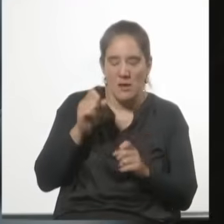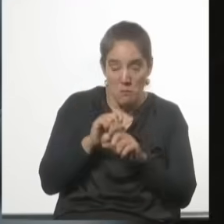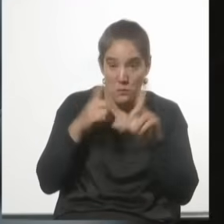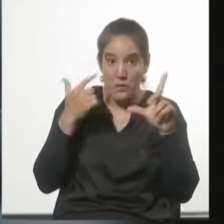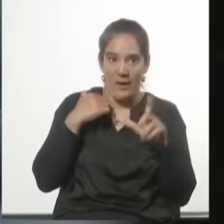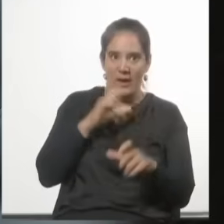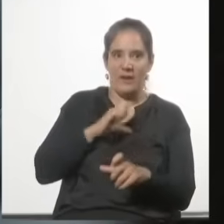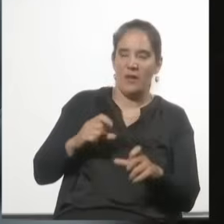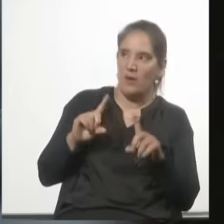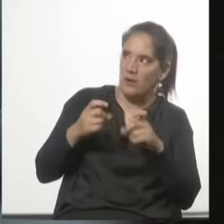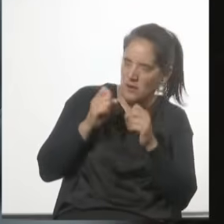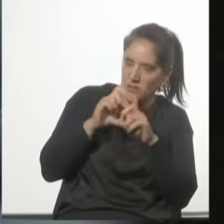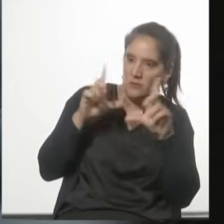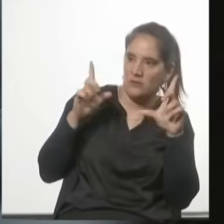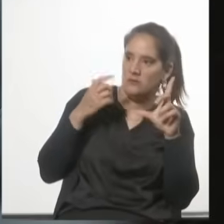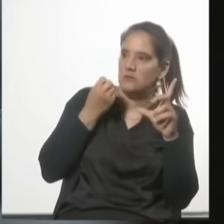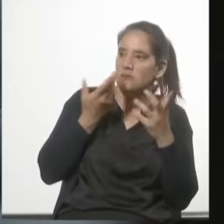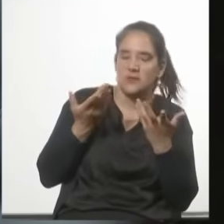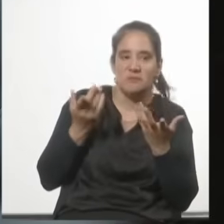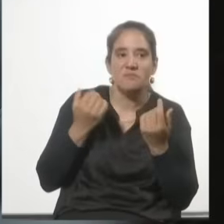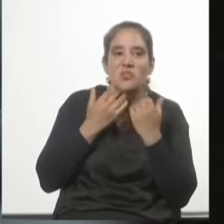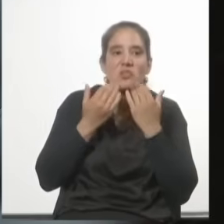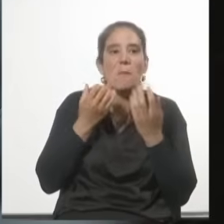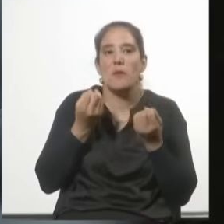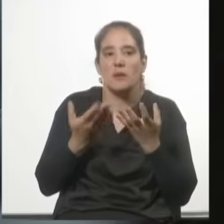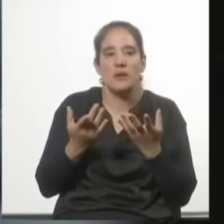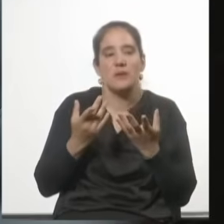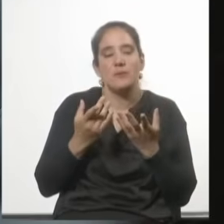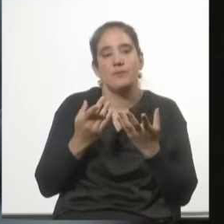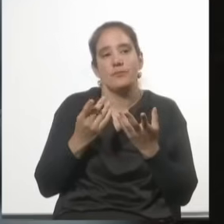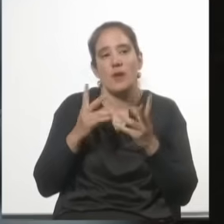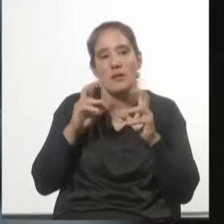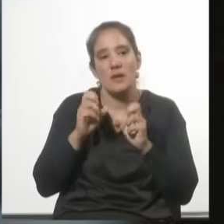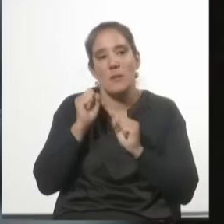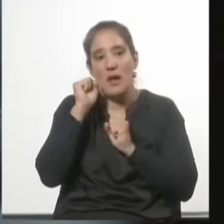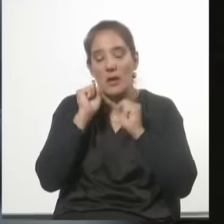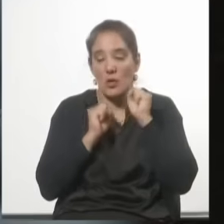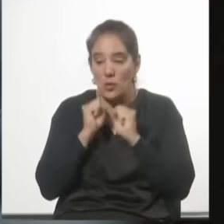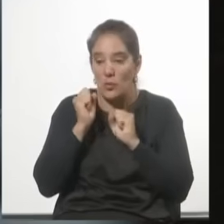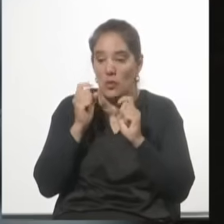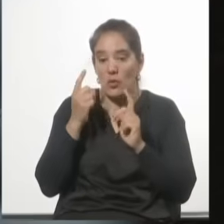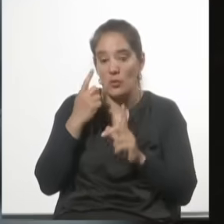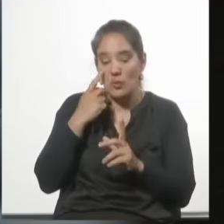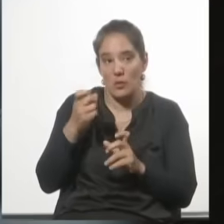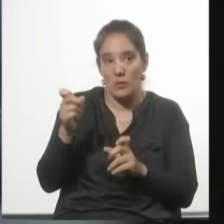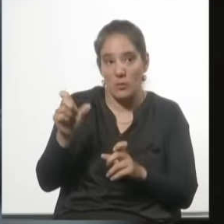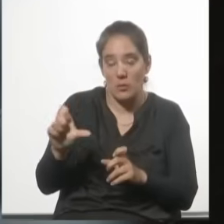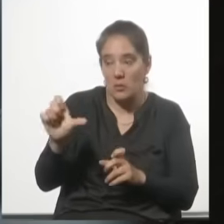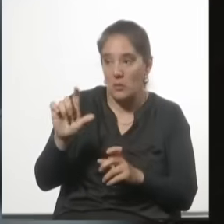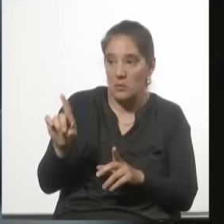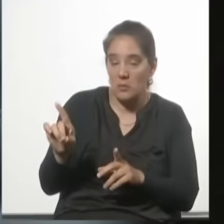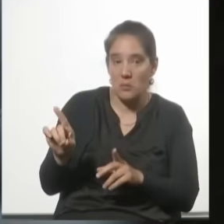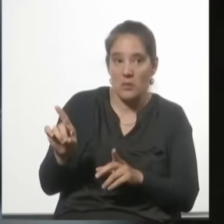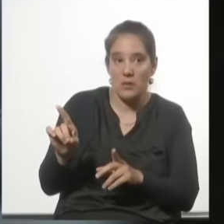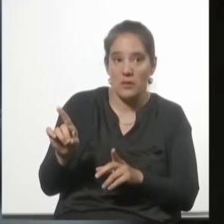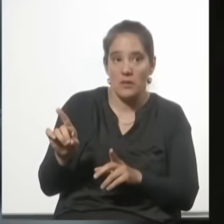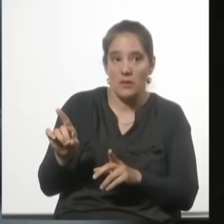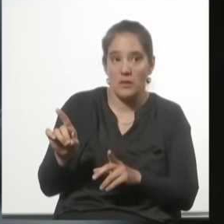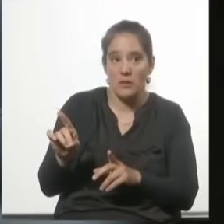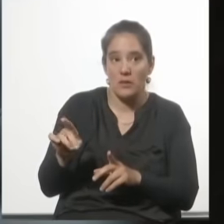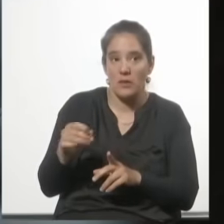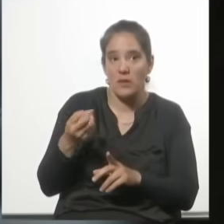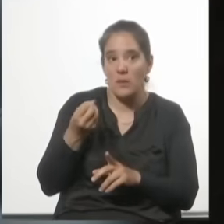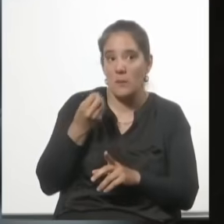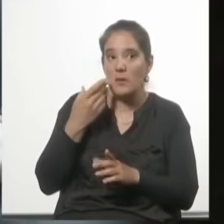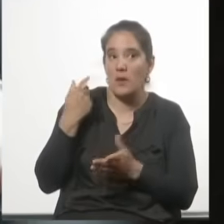atención al Estado y en cuanto a que por alguna razón las entidades financieras no estaban aceptando a la empresa Cardama como sujeto crediticio y emitirle